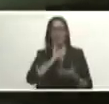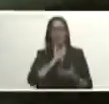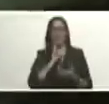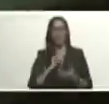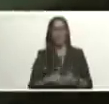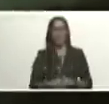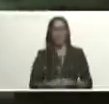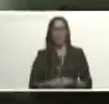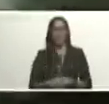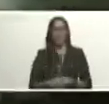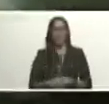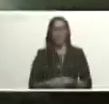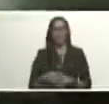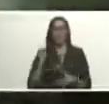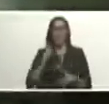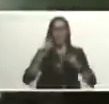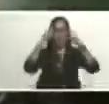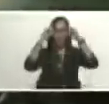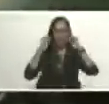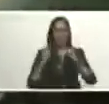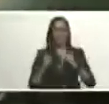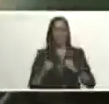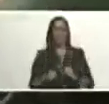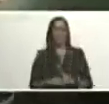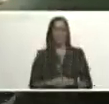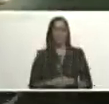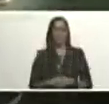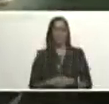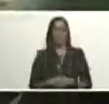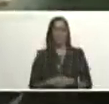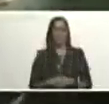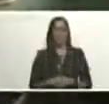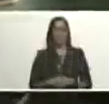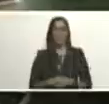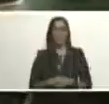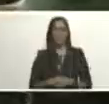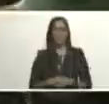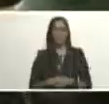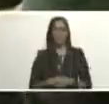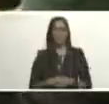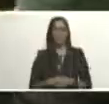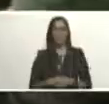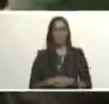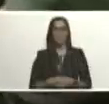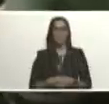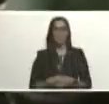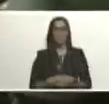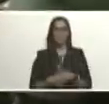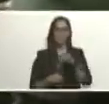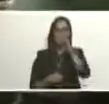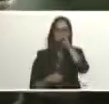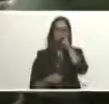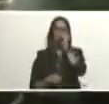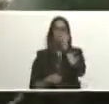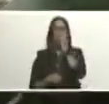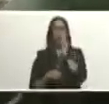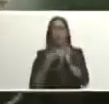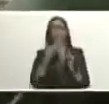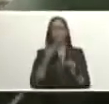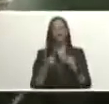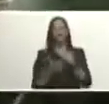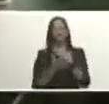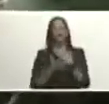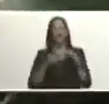que profesionalizarse cada vez más, entrenarse cada vez más, llenarse de la mejor tecnología del mundo